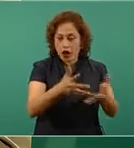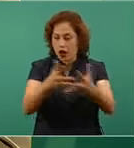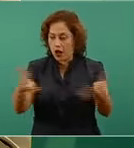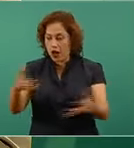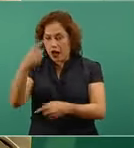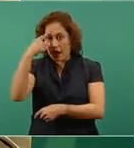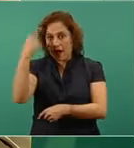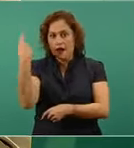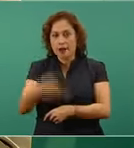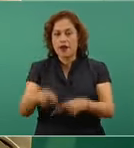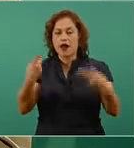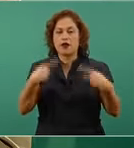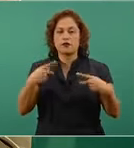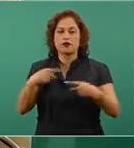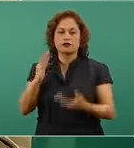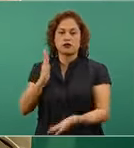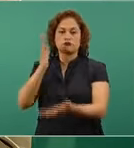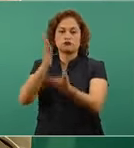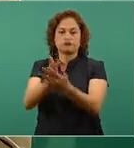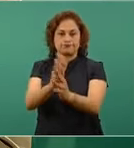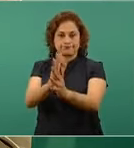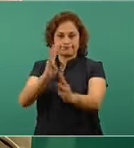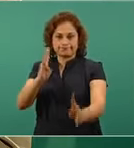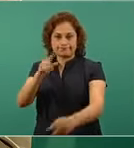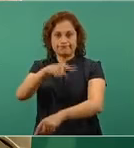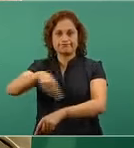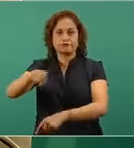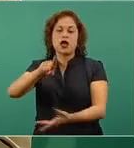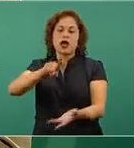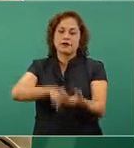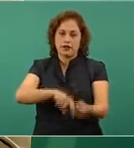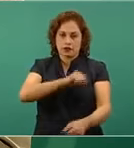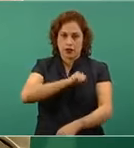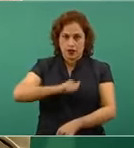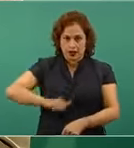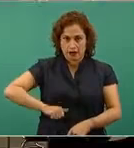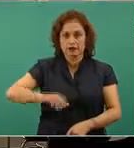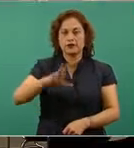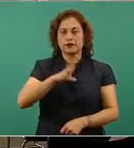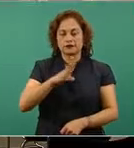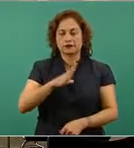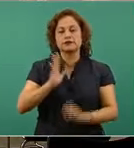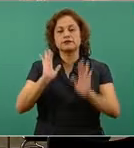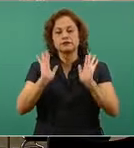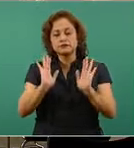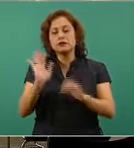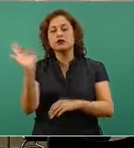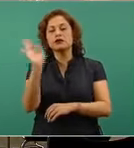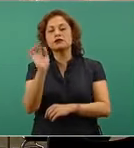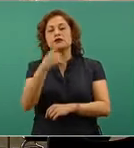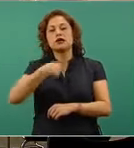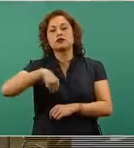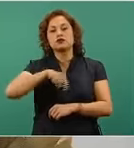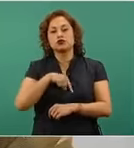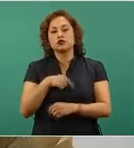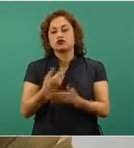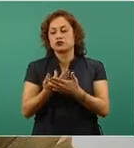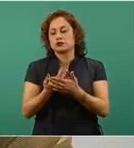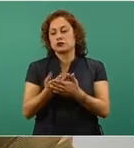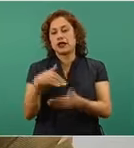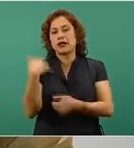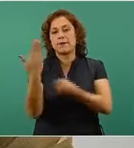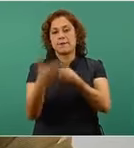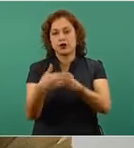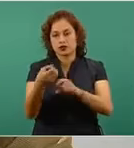para su aplicación en las delegaciones, y esperaremos un poco el momento en que se convoque y se